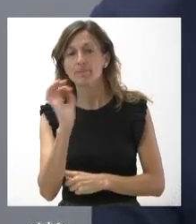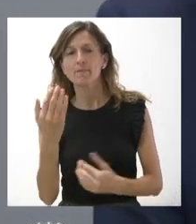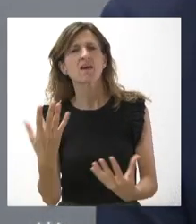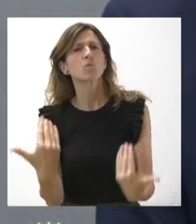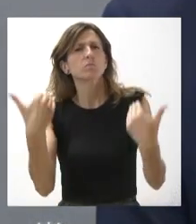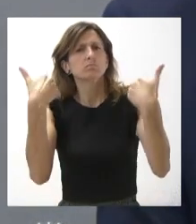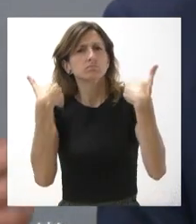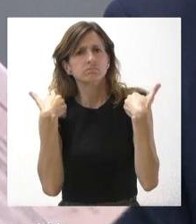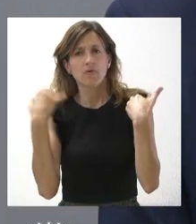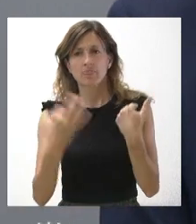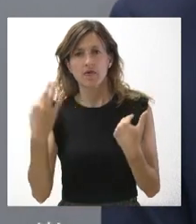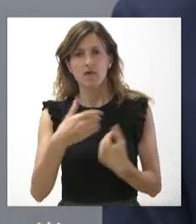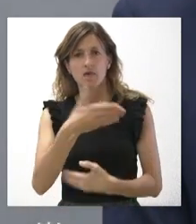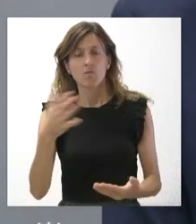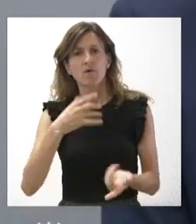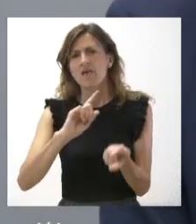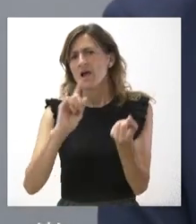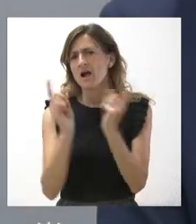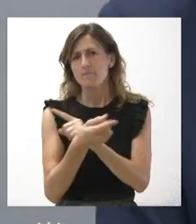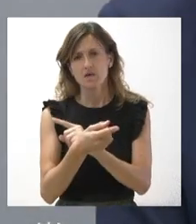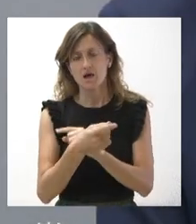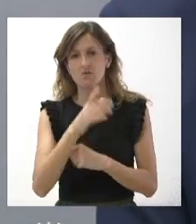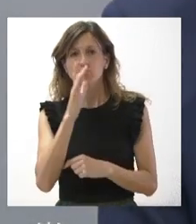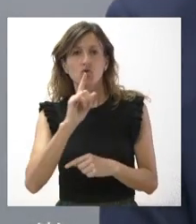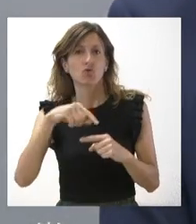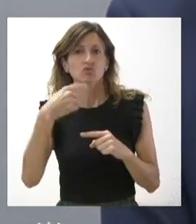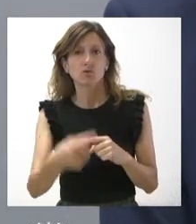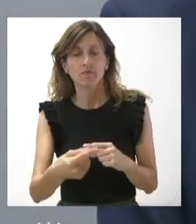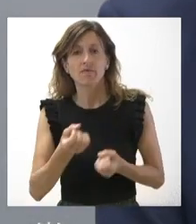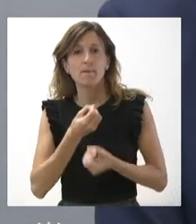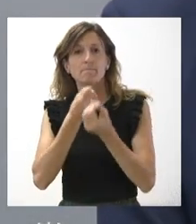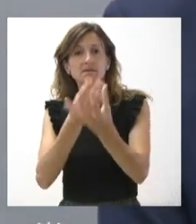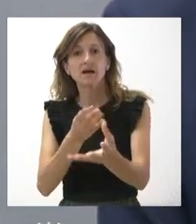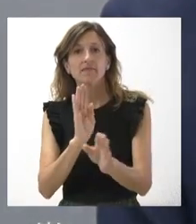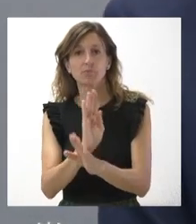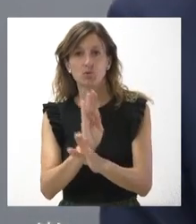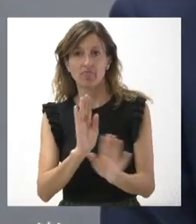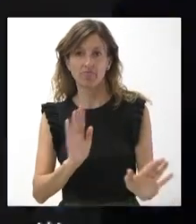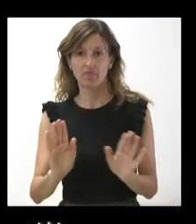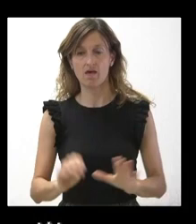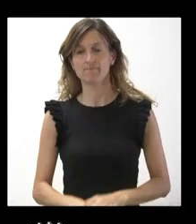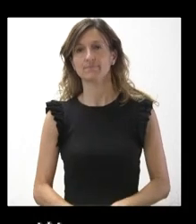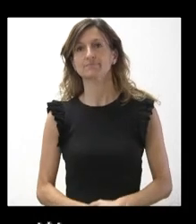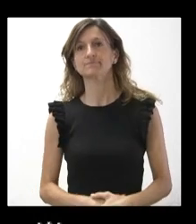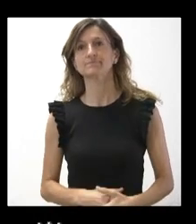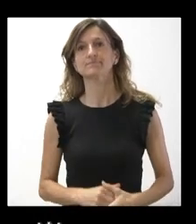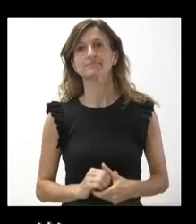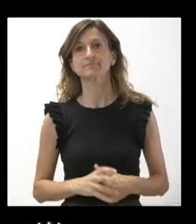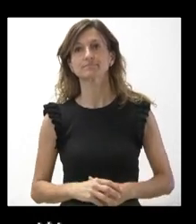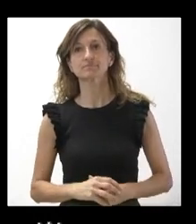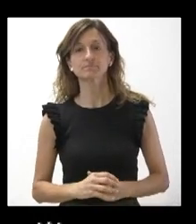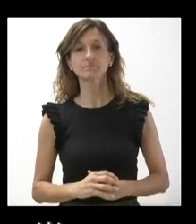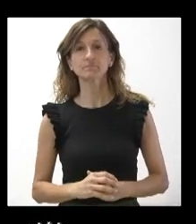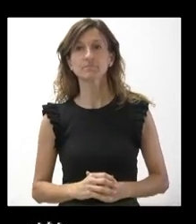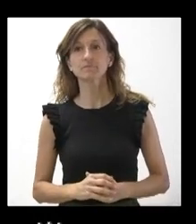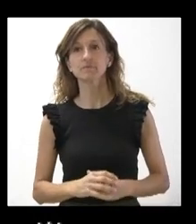responsables y que pueden cambiar en cualquier momento, en consecuencia, ese mensaje de prudencia. Nos queda para el consejero de